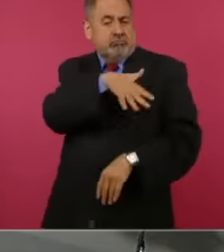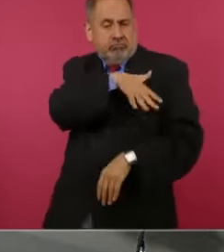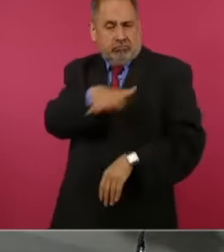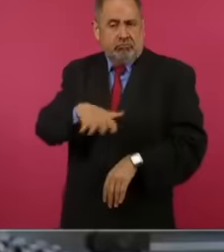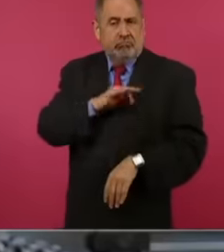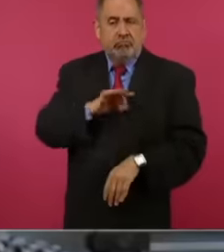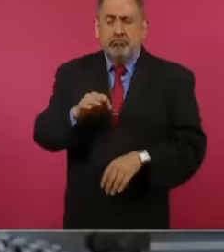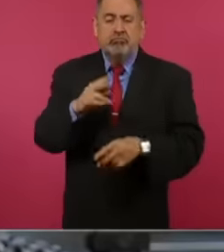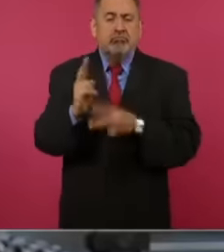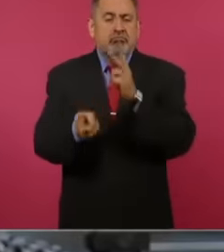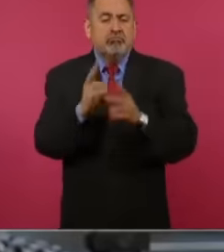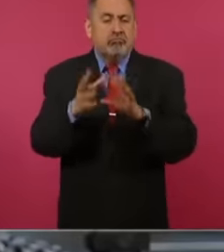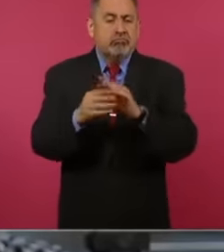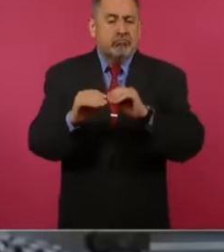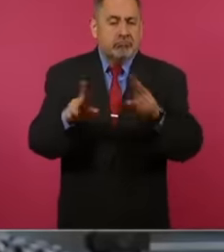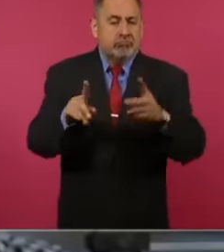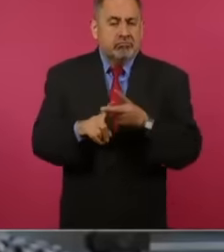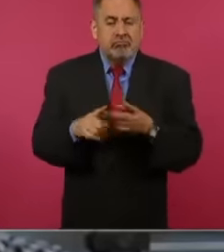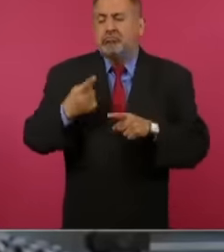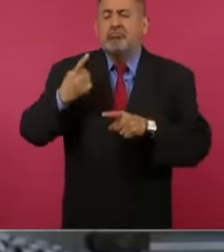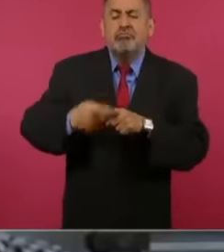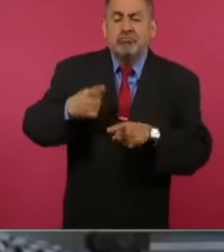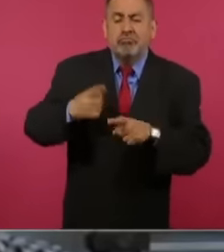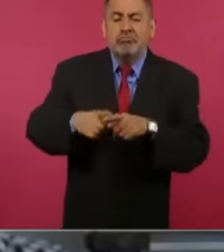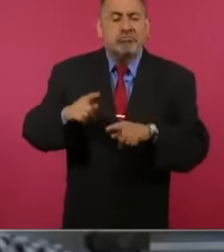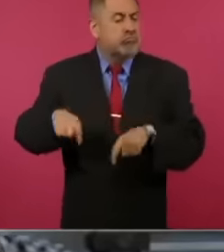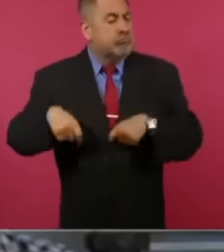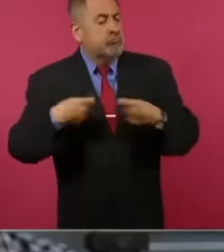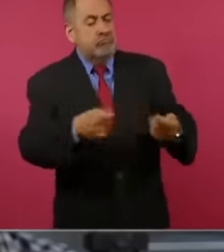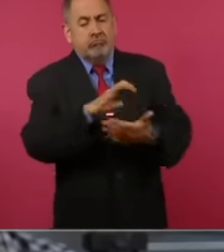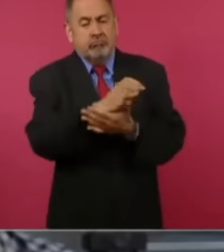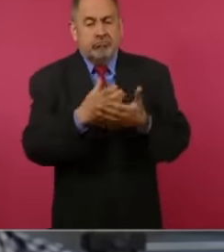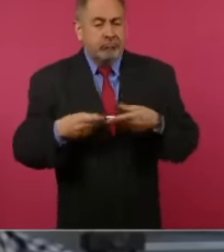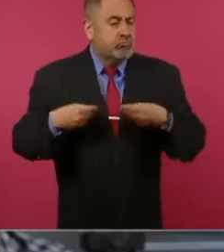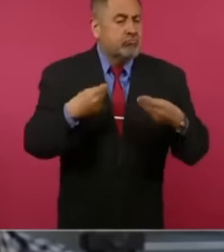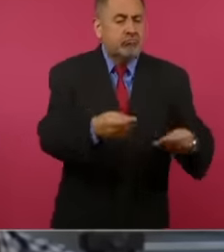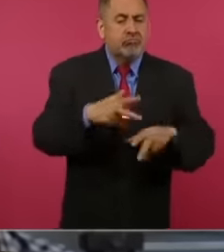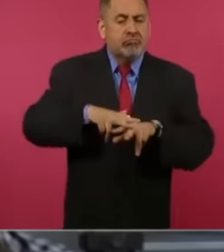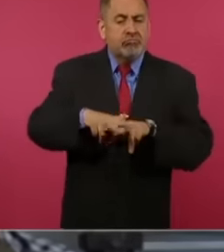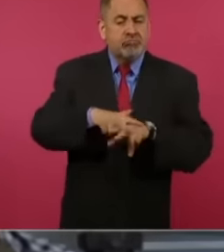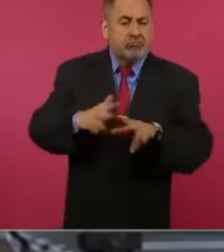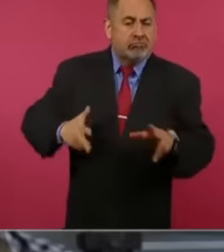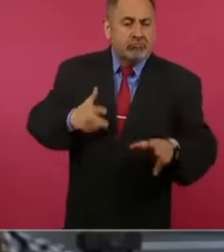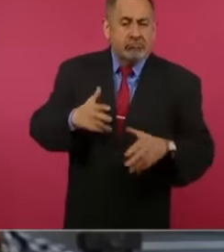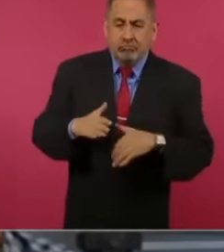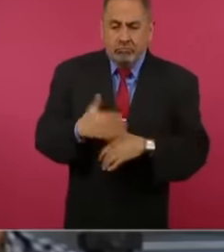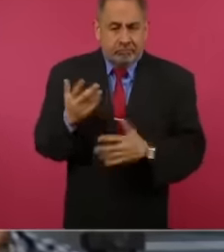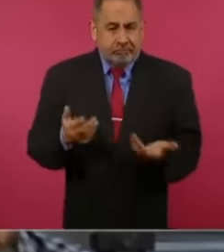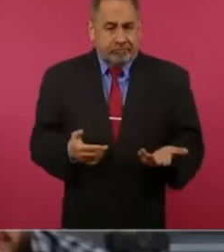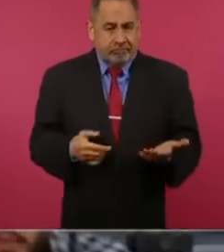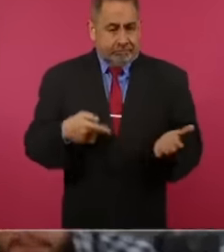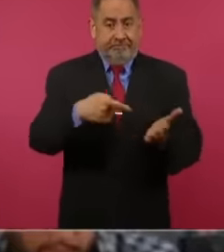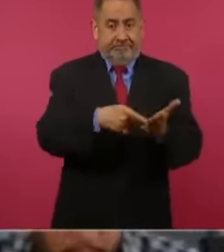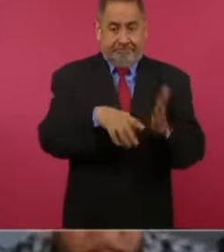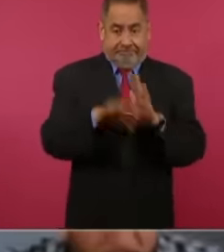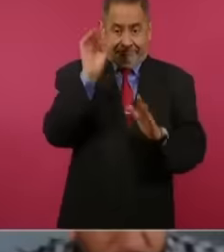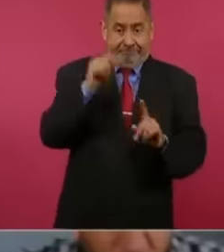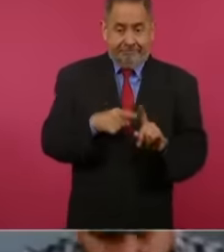explicar esto de la de a quién le están dando las obras de del tren, porque ya salió